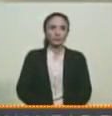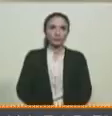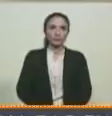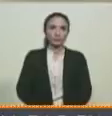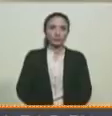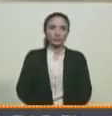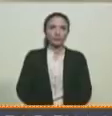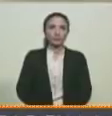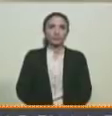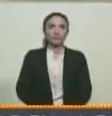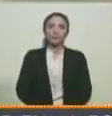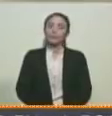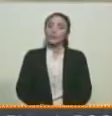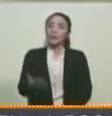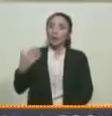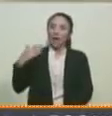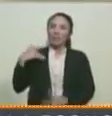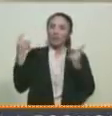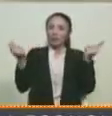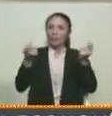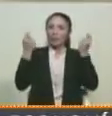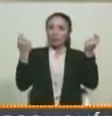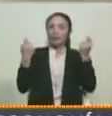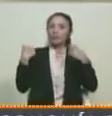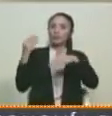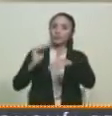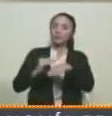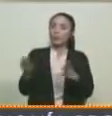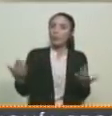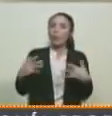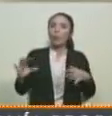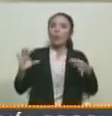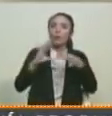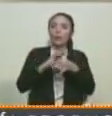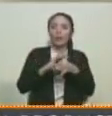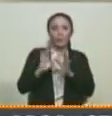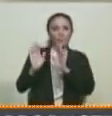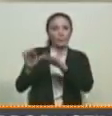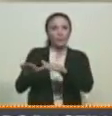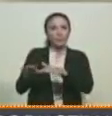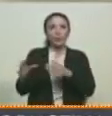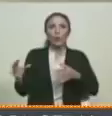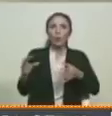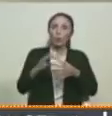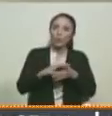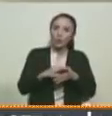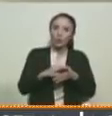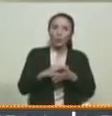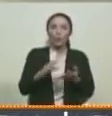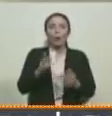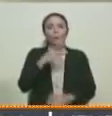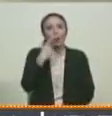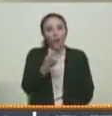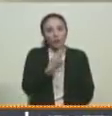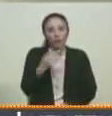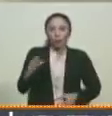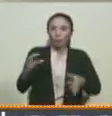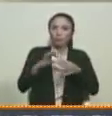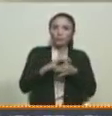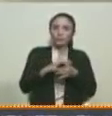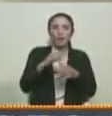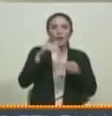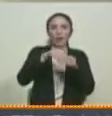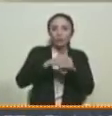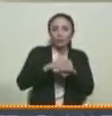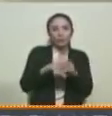Como lo dije en la campaña electoral, unir fuerzas, no solo en lo político que la unimos, no solo en lo electoral que